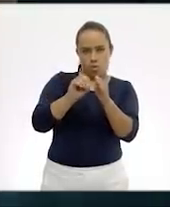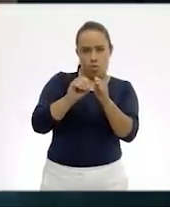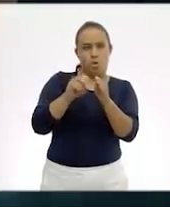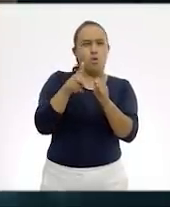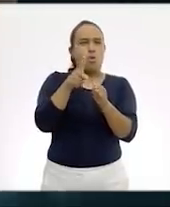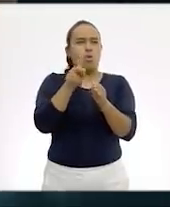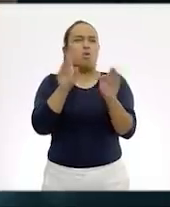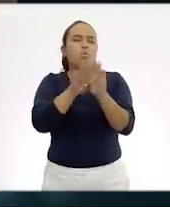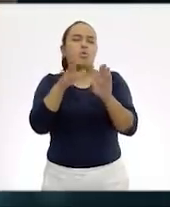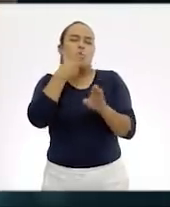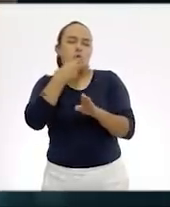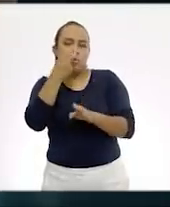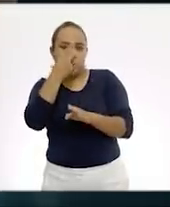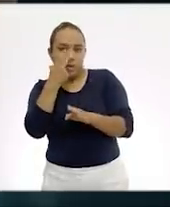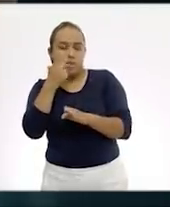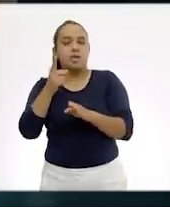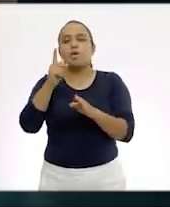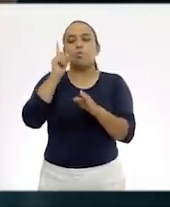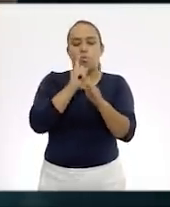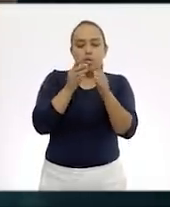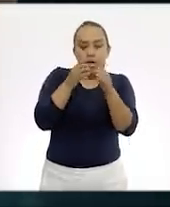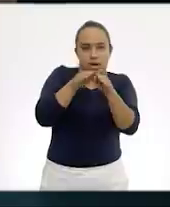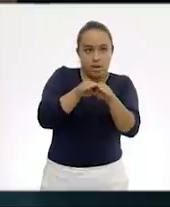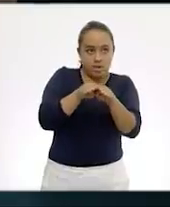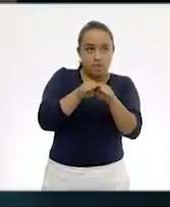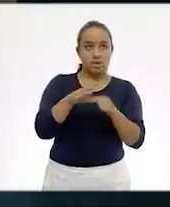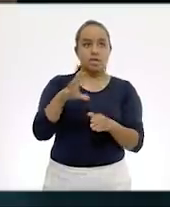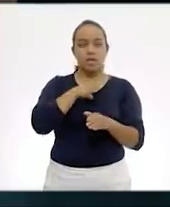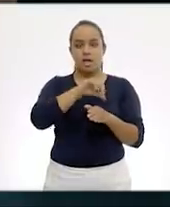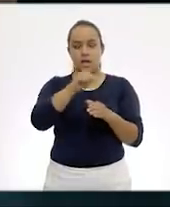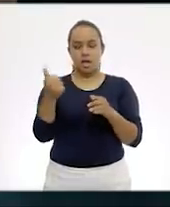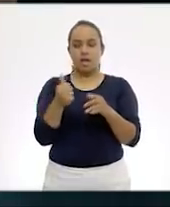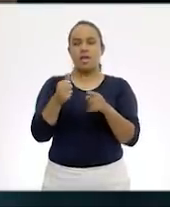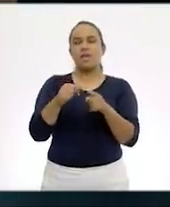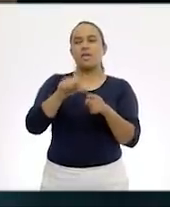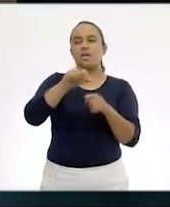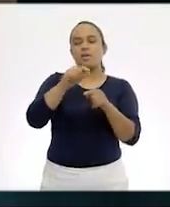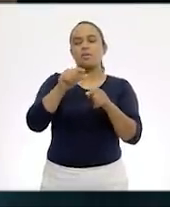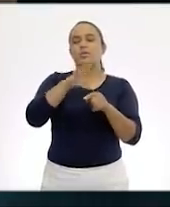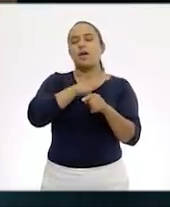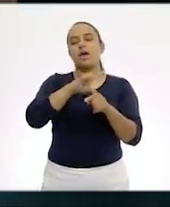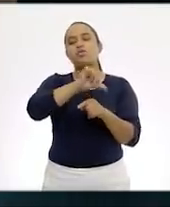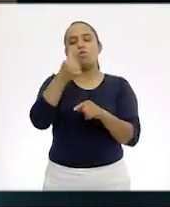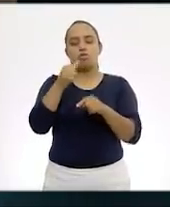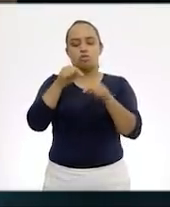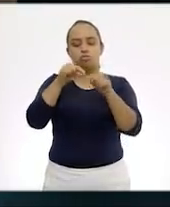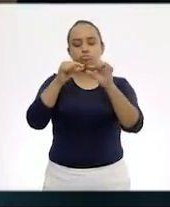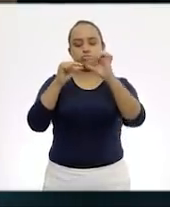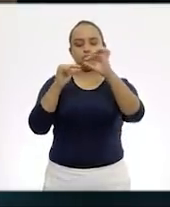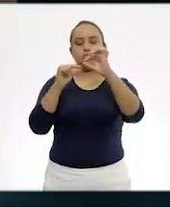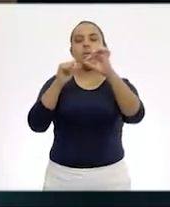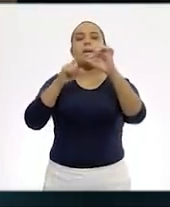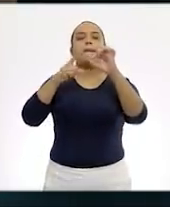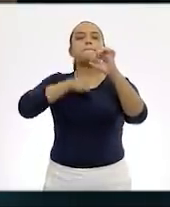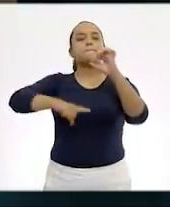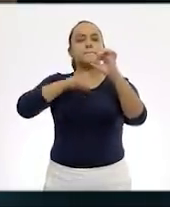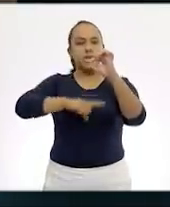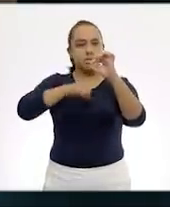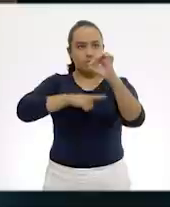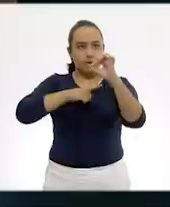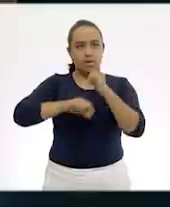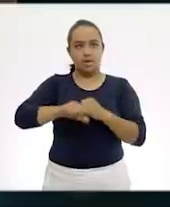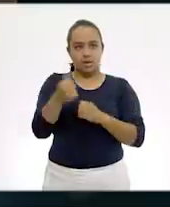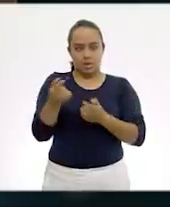prepucio del pene. Después tenemos el orificio por donde hacemos pipí, que se llama uretra, y después tenemos